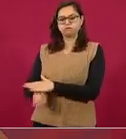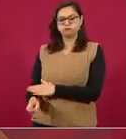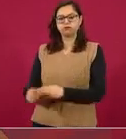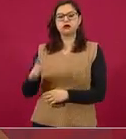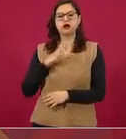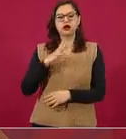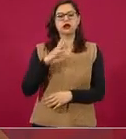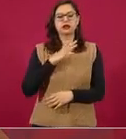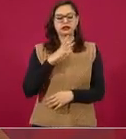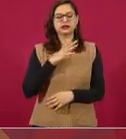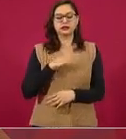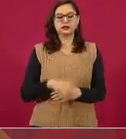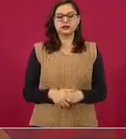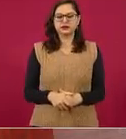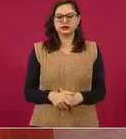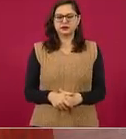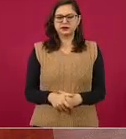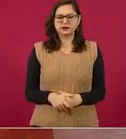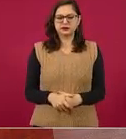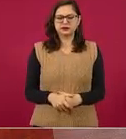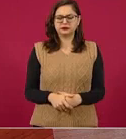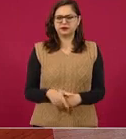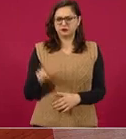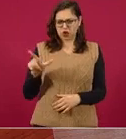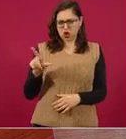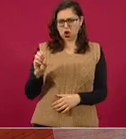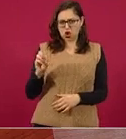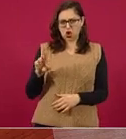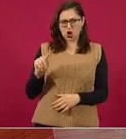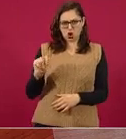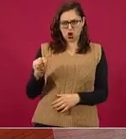. ¿Sacó algún reportaje sobre esto Loret de Mola?